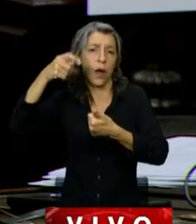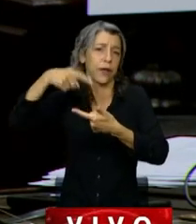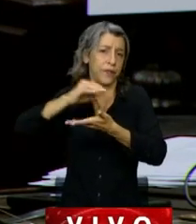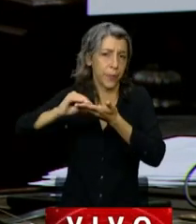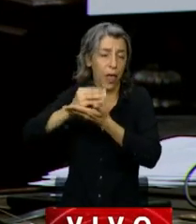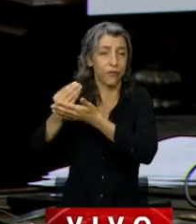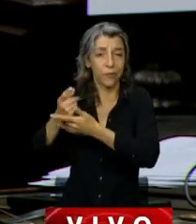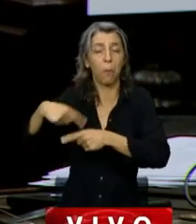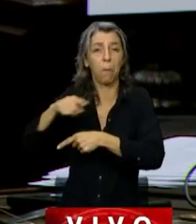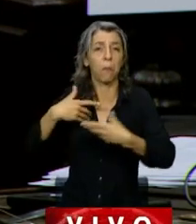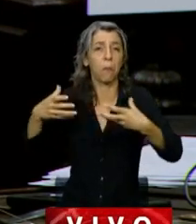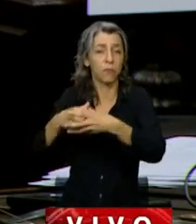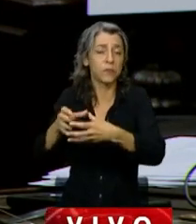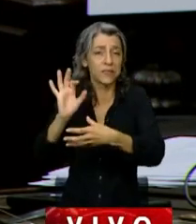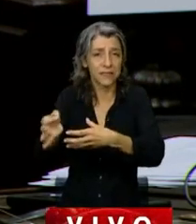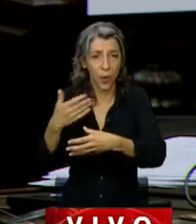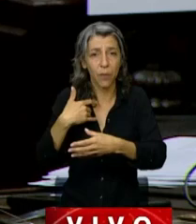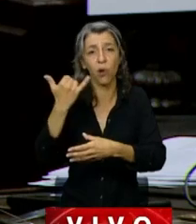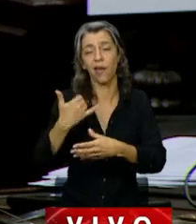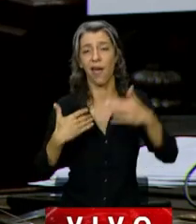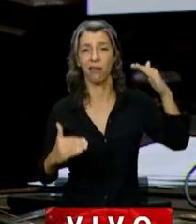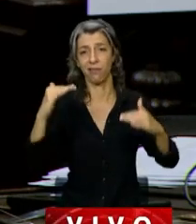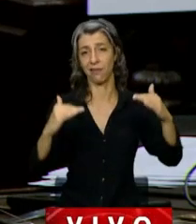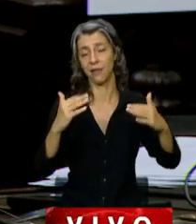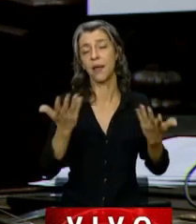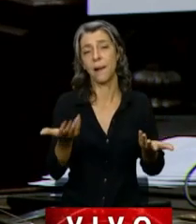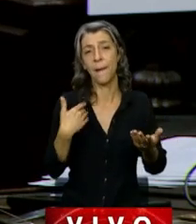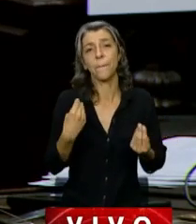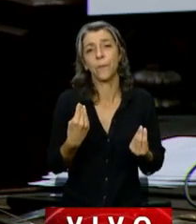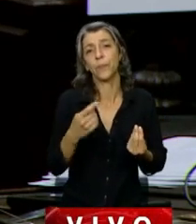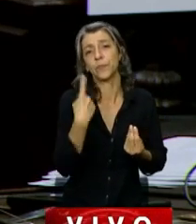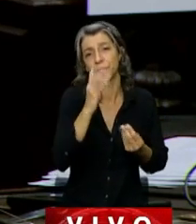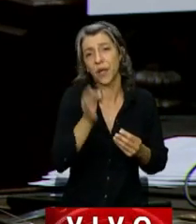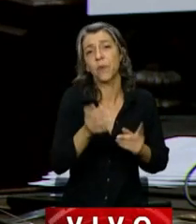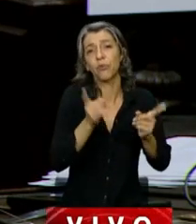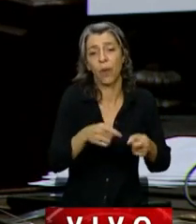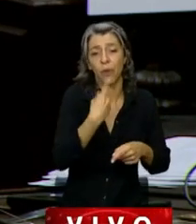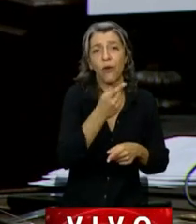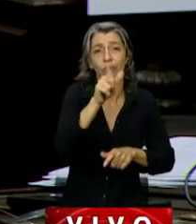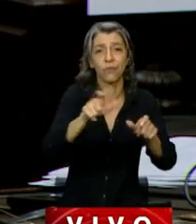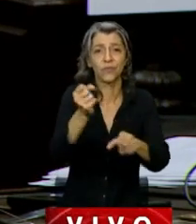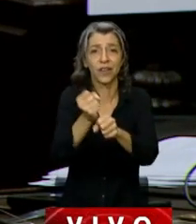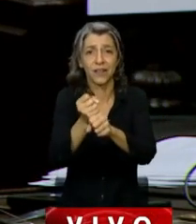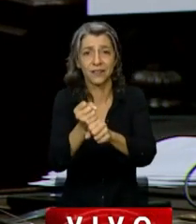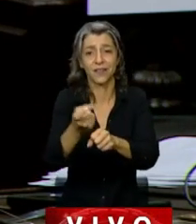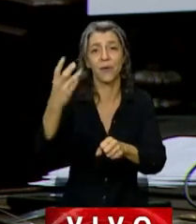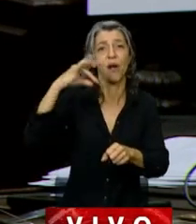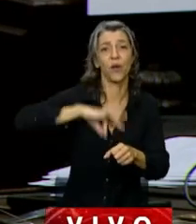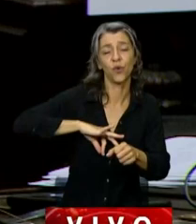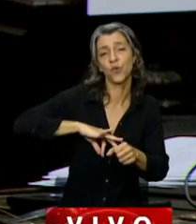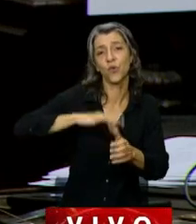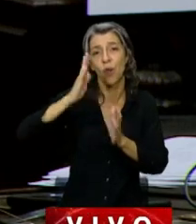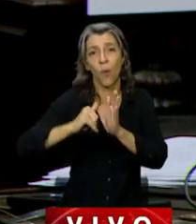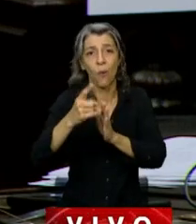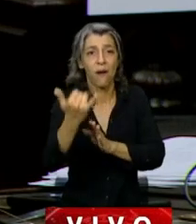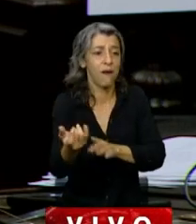en particular. Siguen existiendo las inequidades entre asalariados y autónomos. Ponemos nuevas deducciones para gastos